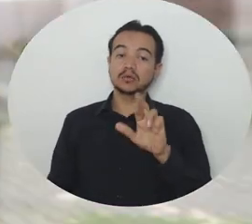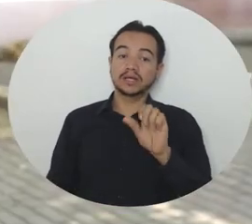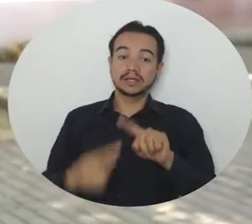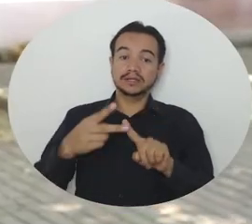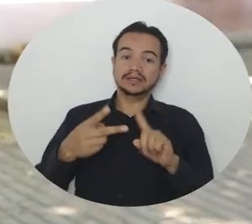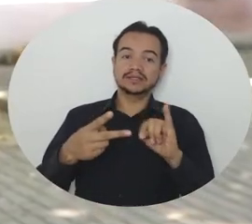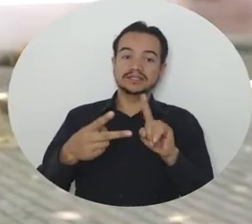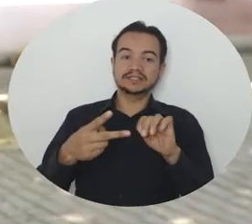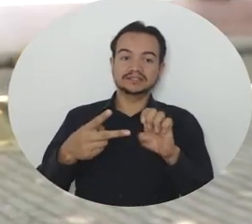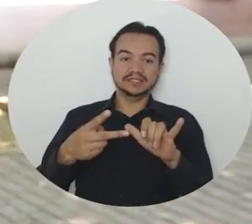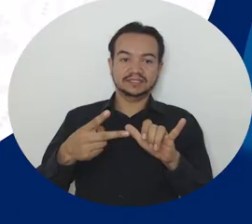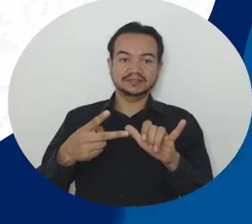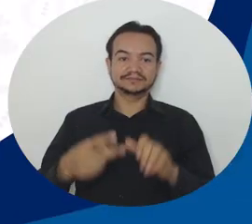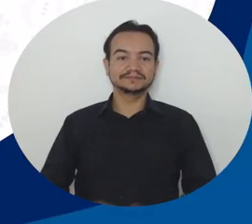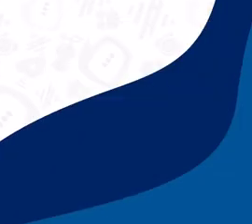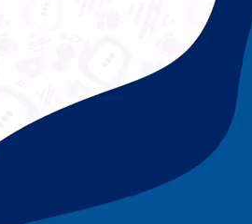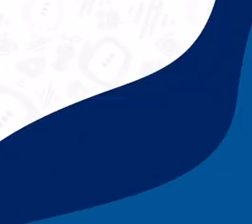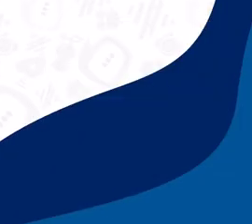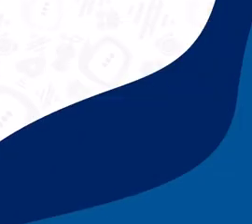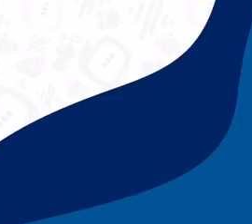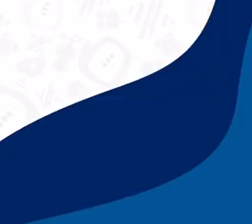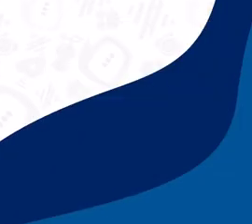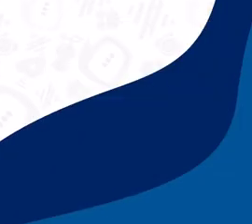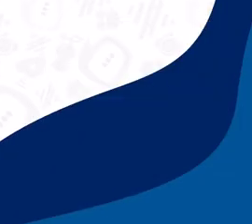y Disney Gómez Mercado.